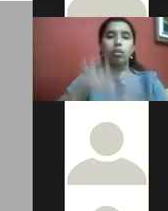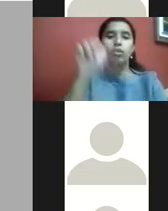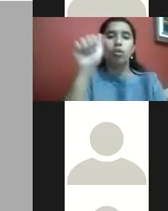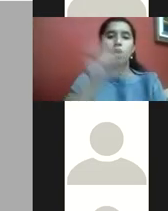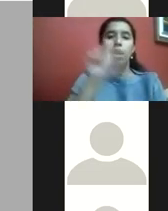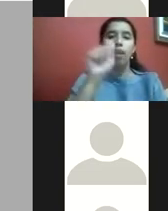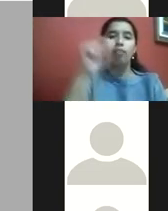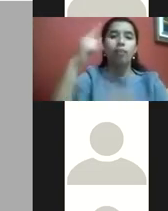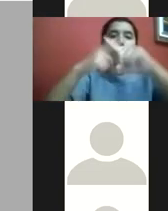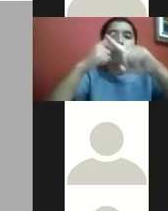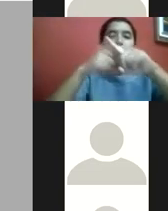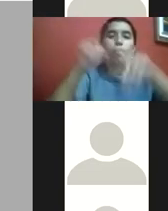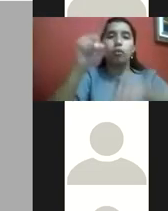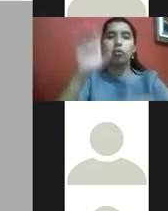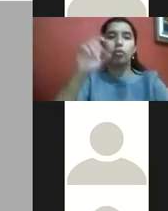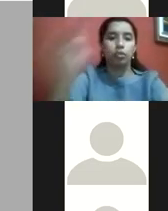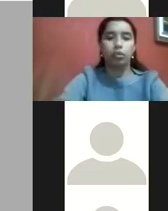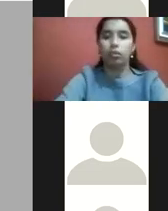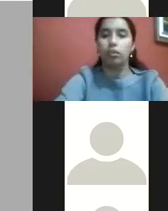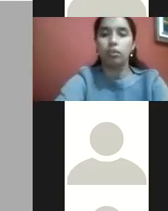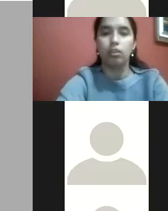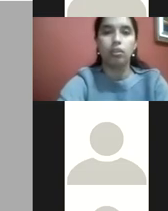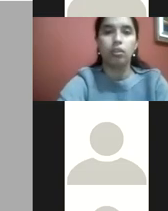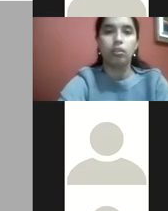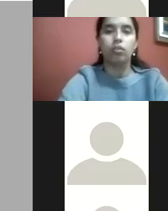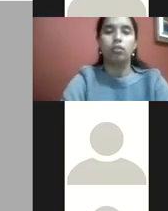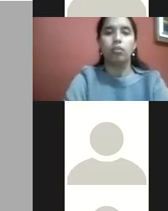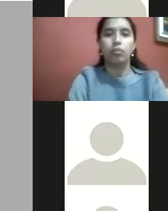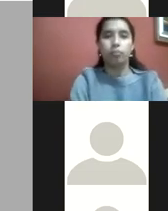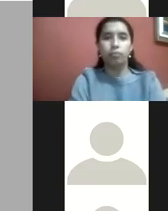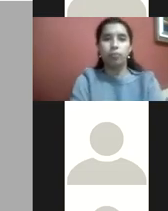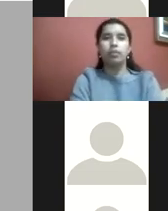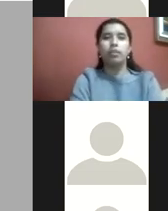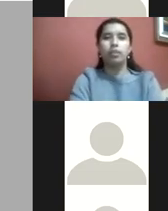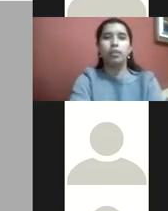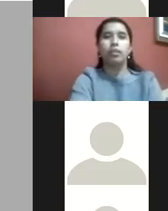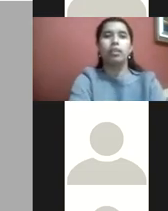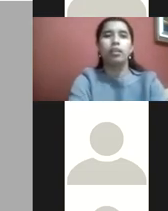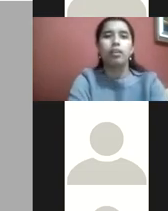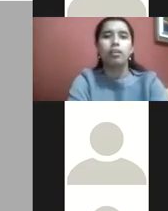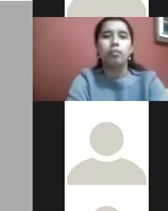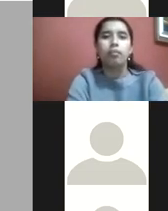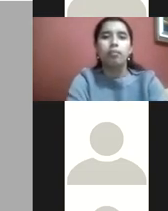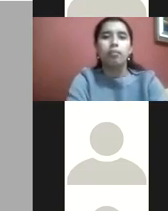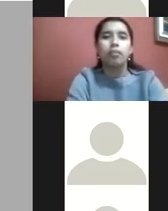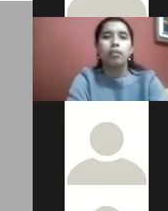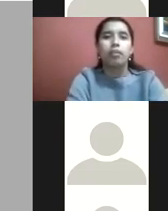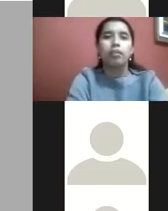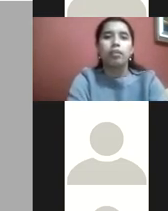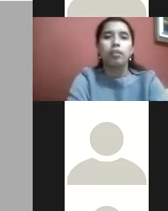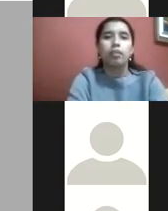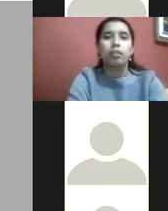Entonces, nuestro intervalo consiste en tener una estimación puntual y a partir de ese número vamos a generar